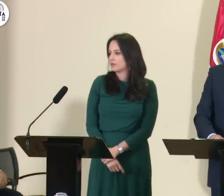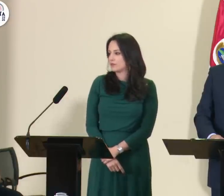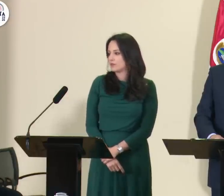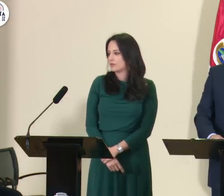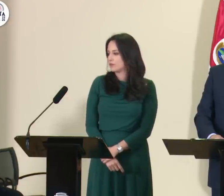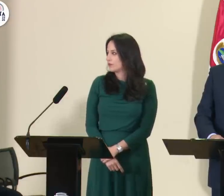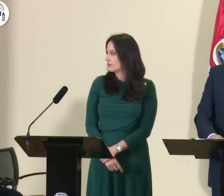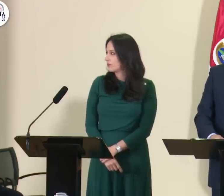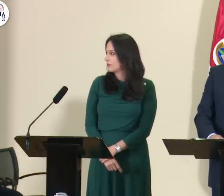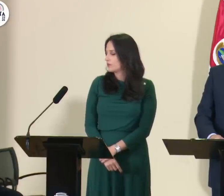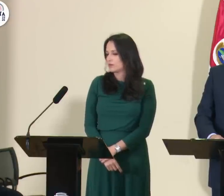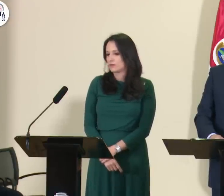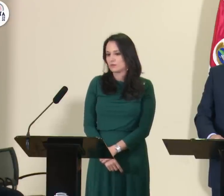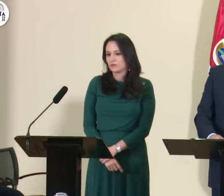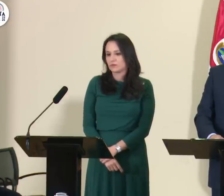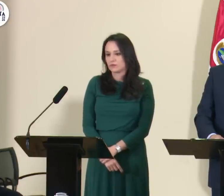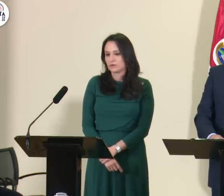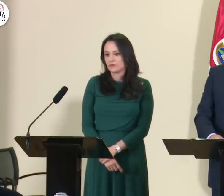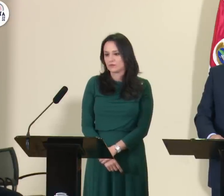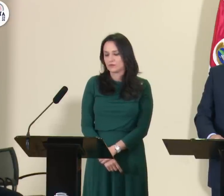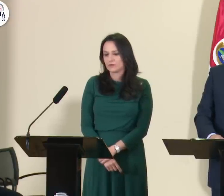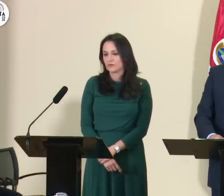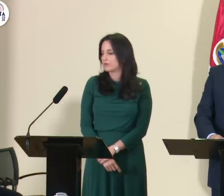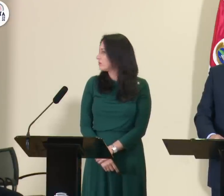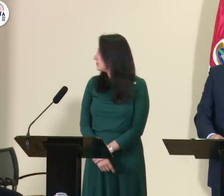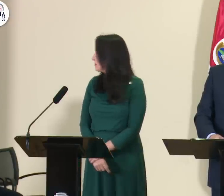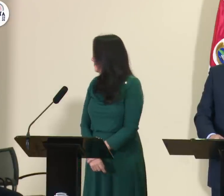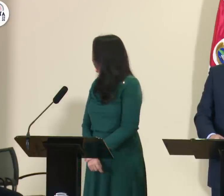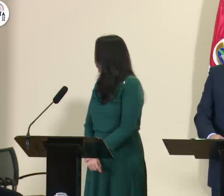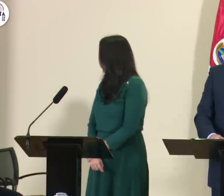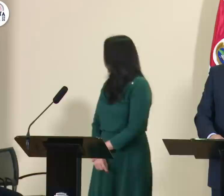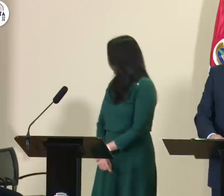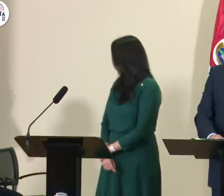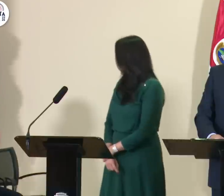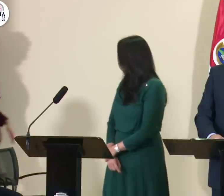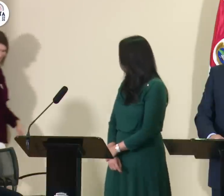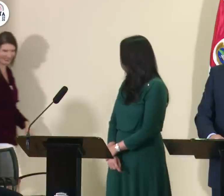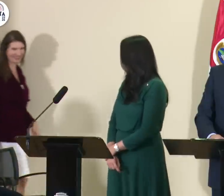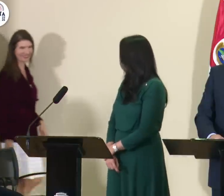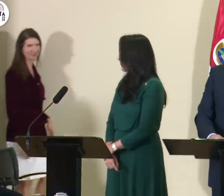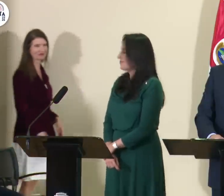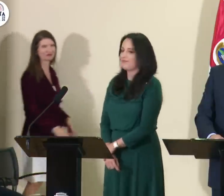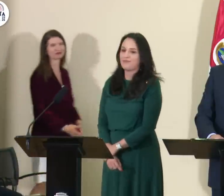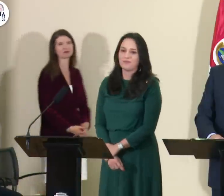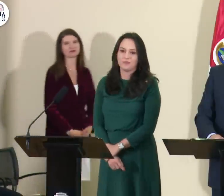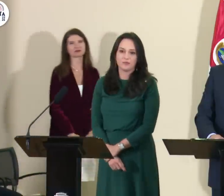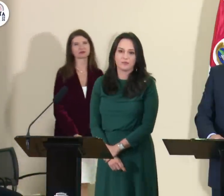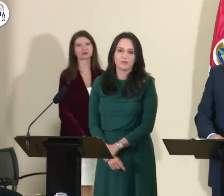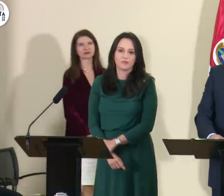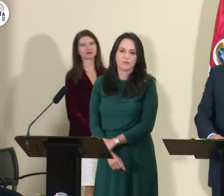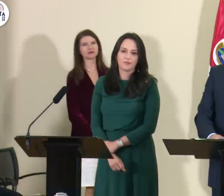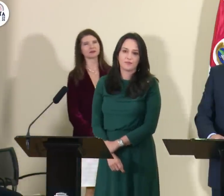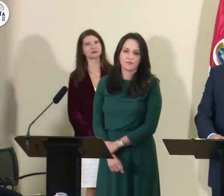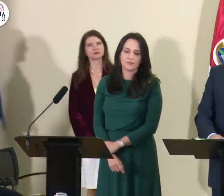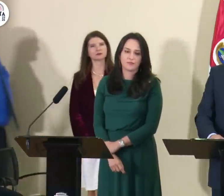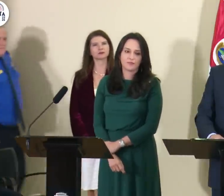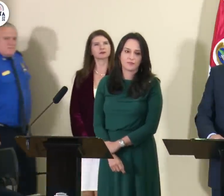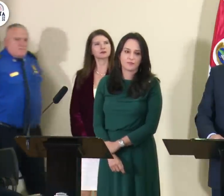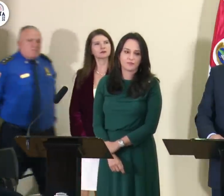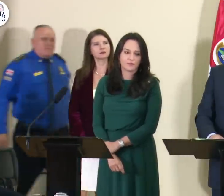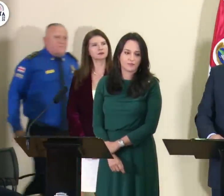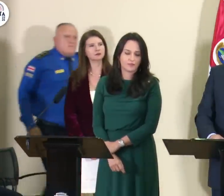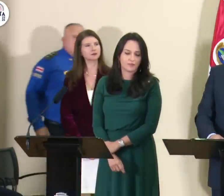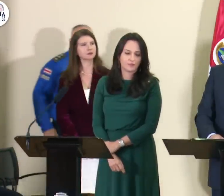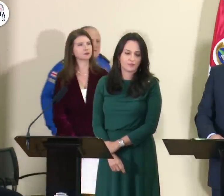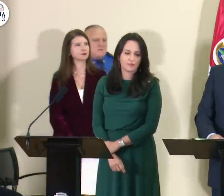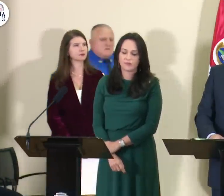invitados, Rodolfo Villalobos Montero, presidente de la Federación Costarricense de Fútbol, a doña Victoria Gamboa Ross, presidente de la Unión de Clubes